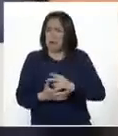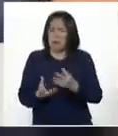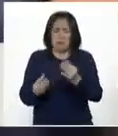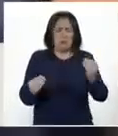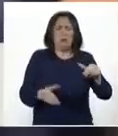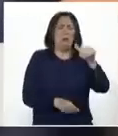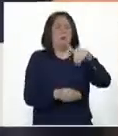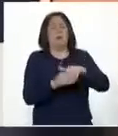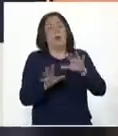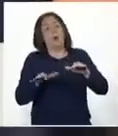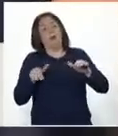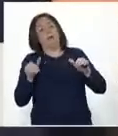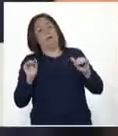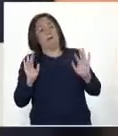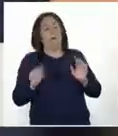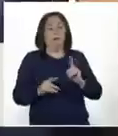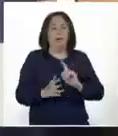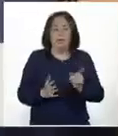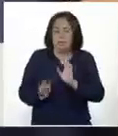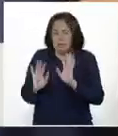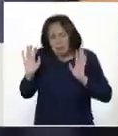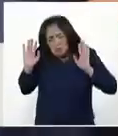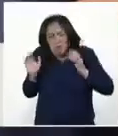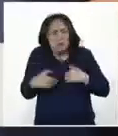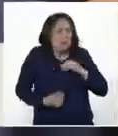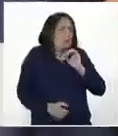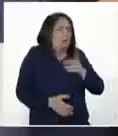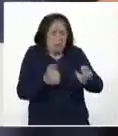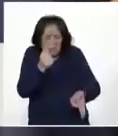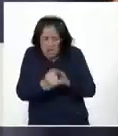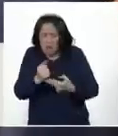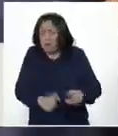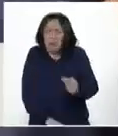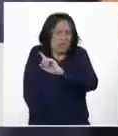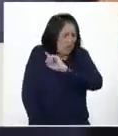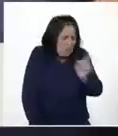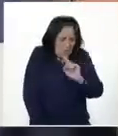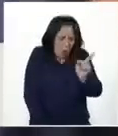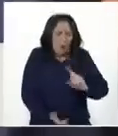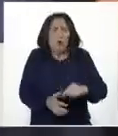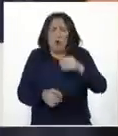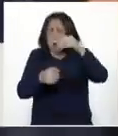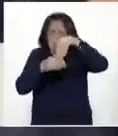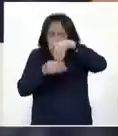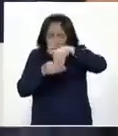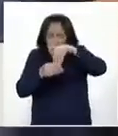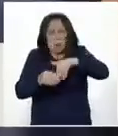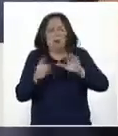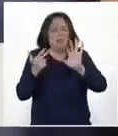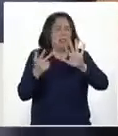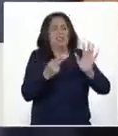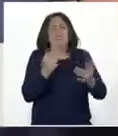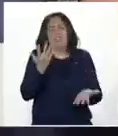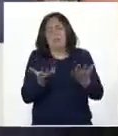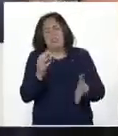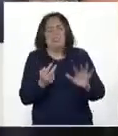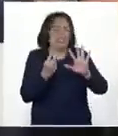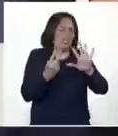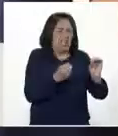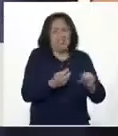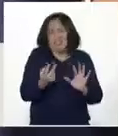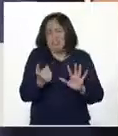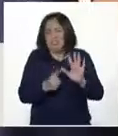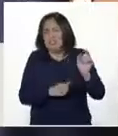o se van a abstener para evitar la vacancia. Lo único que estoy seguro es que no van a alcanzar los 87, llegarán a 70,